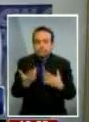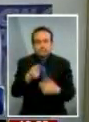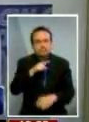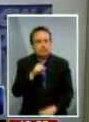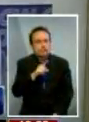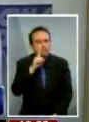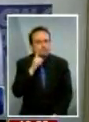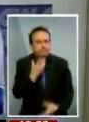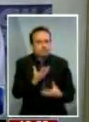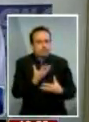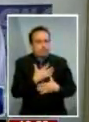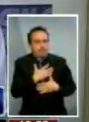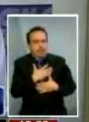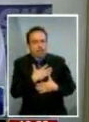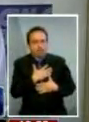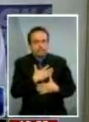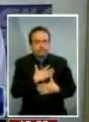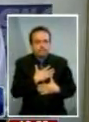miedo